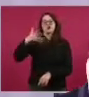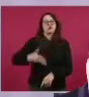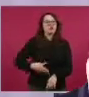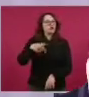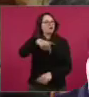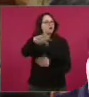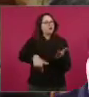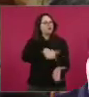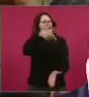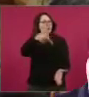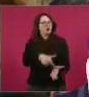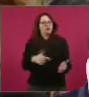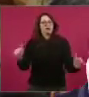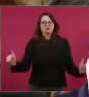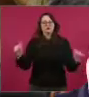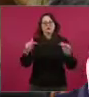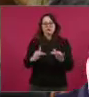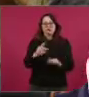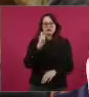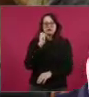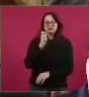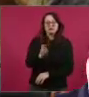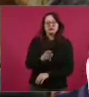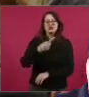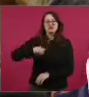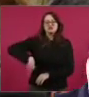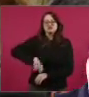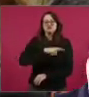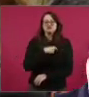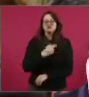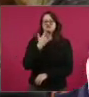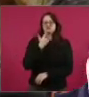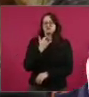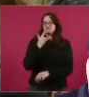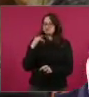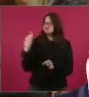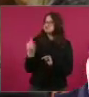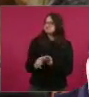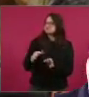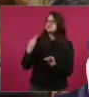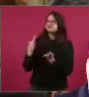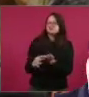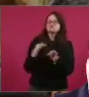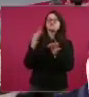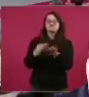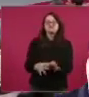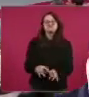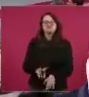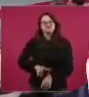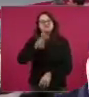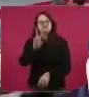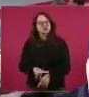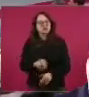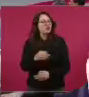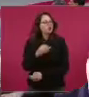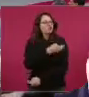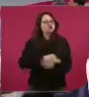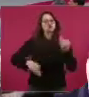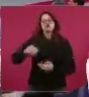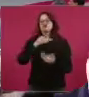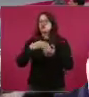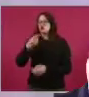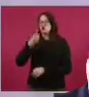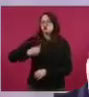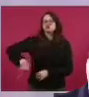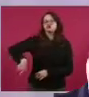lugar representa que las cosas se han hecho muy bien. Entonces, merecidamente podemos decir que todos somos parte del gran